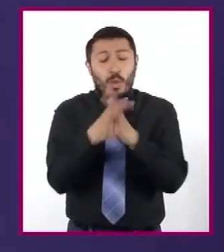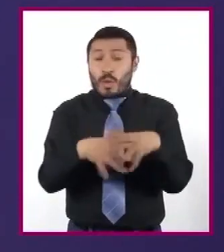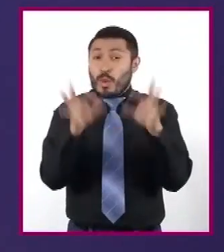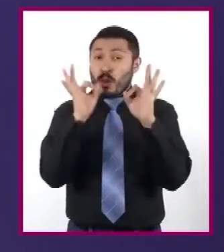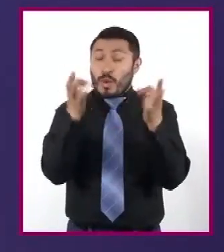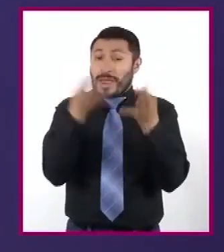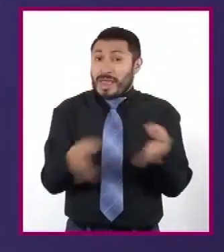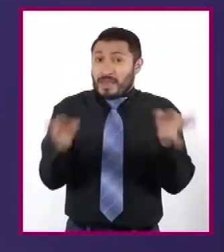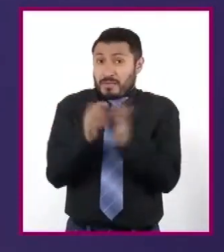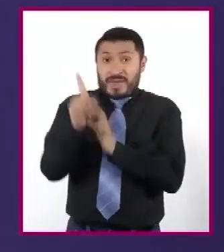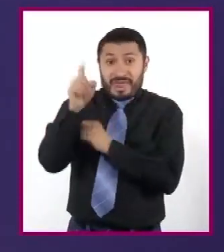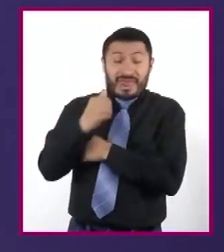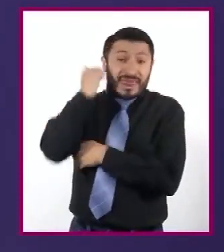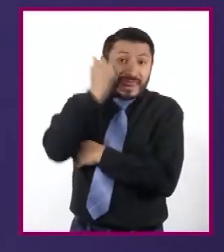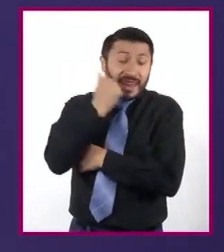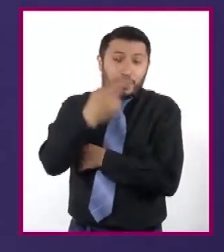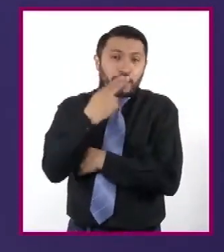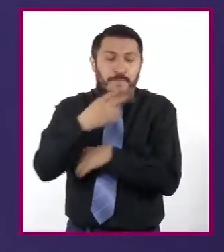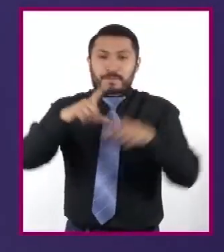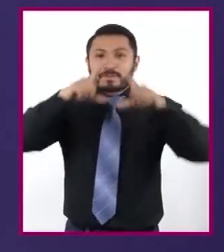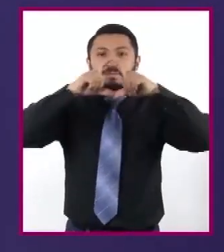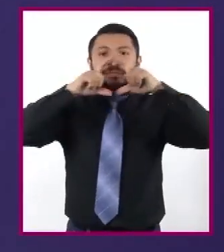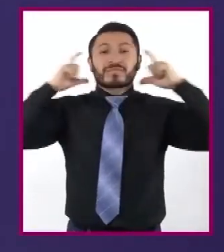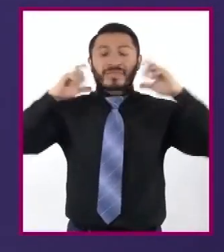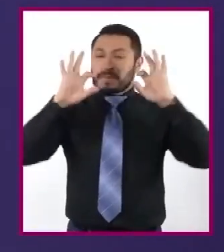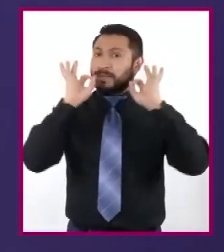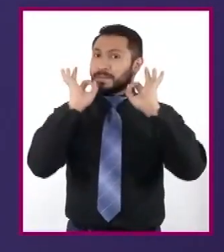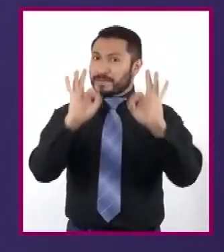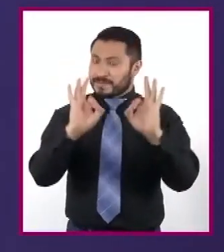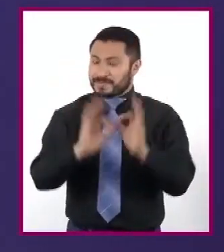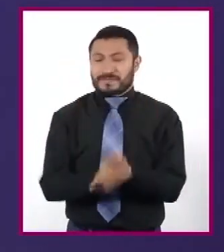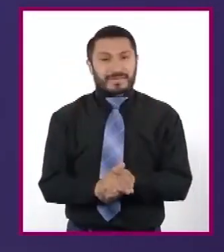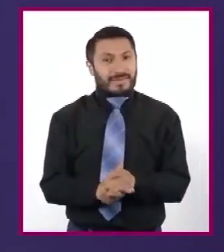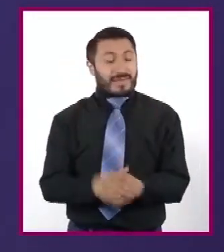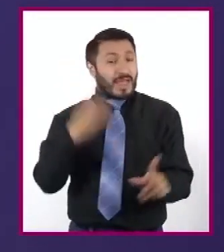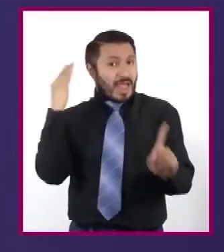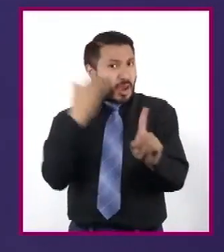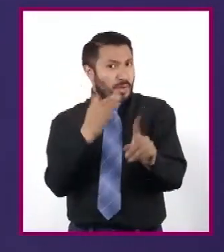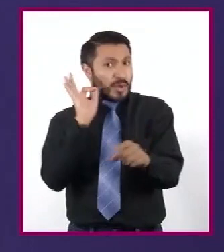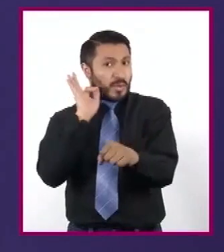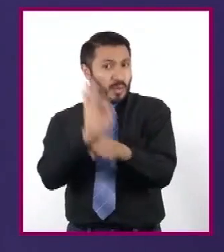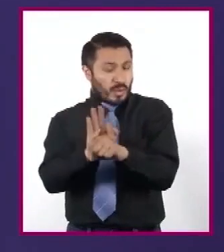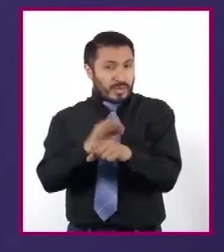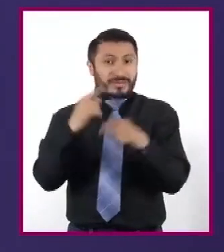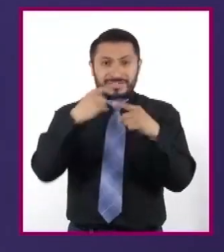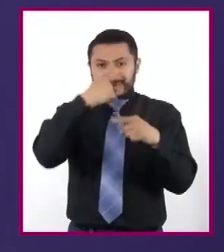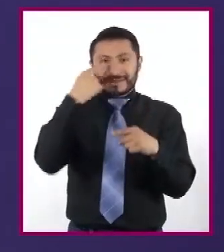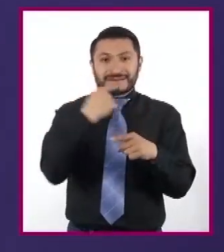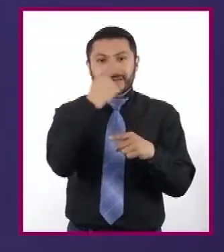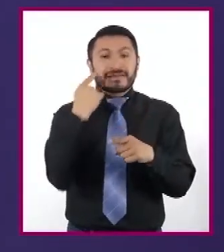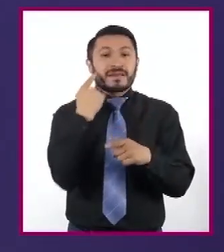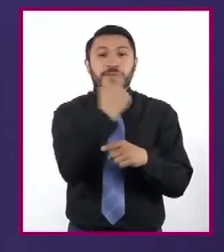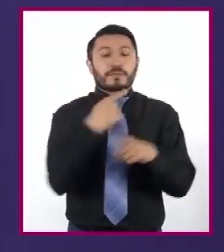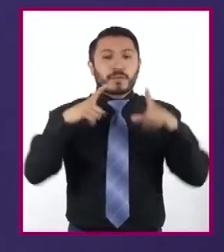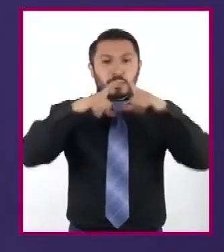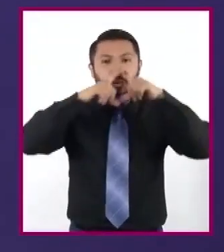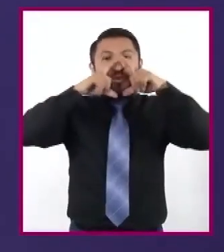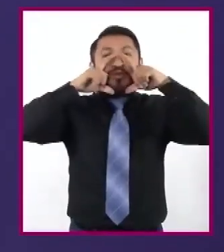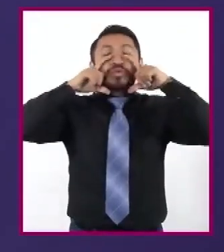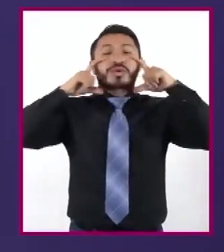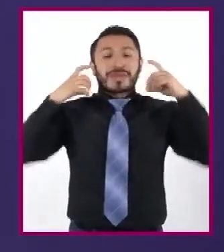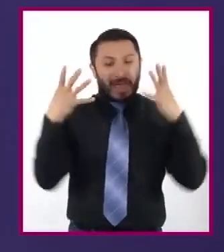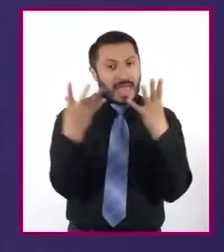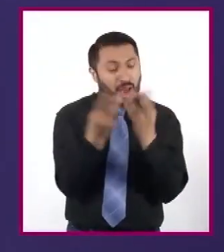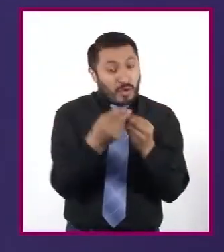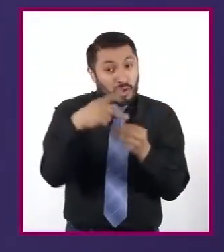y abundante jabón, usando el cubrebocas adecuadamente, de forma que proteja nariz y boca. Y aunque juntos, guardar y